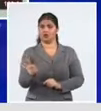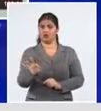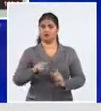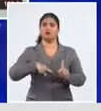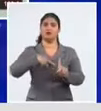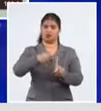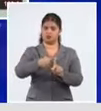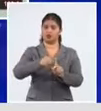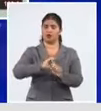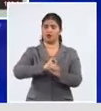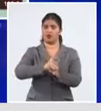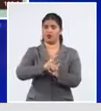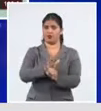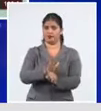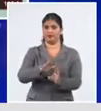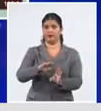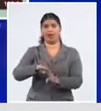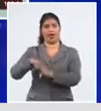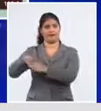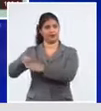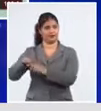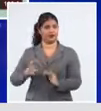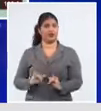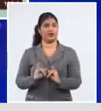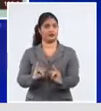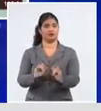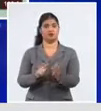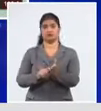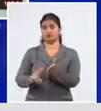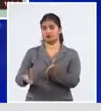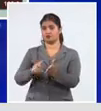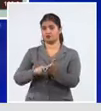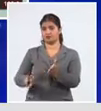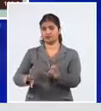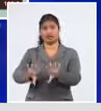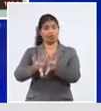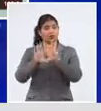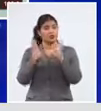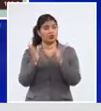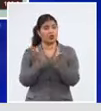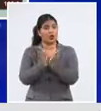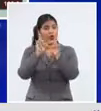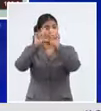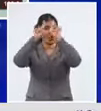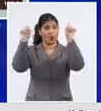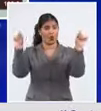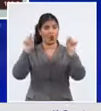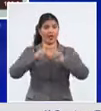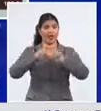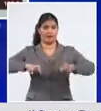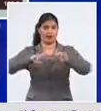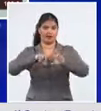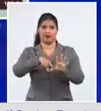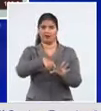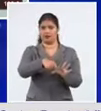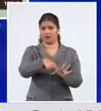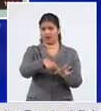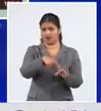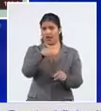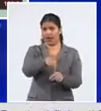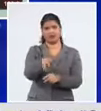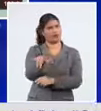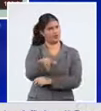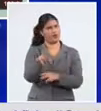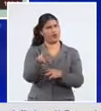Por provincias, todas procesaron muestras. El municipio especial Isla de la Juventud procesó muestras, de forma tal de